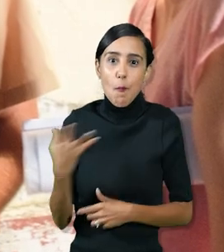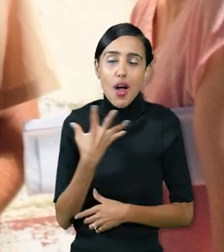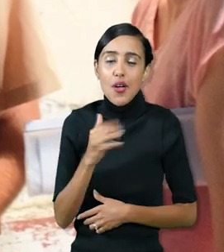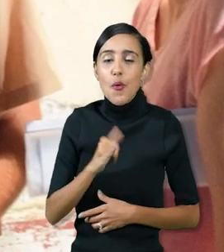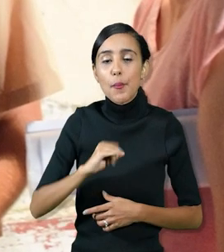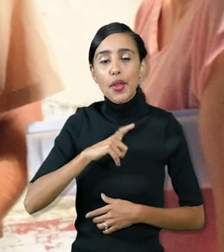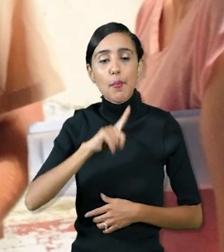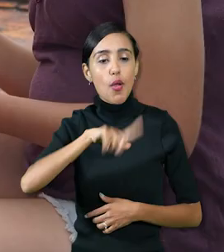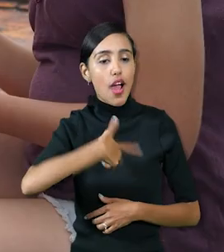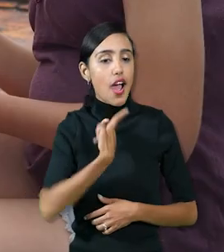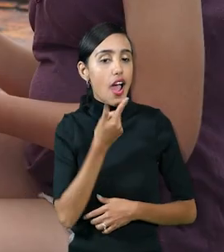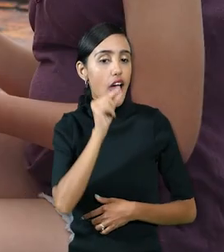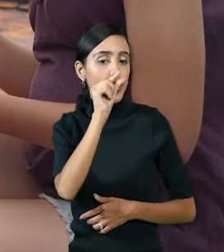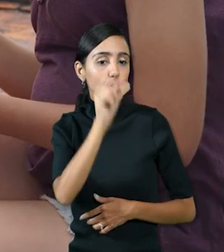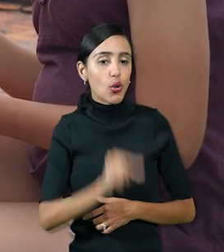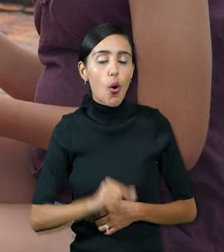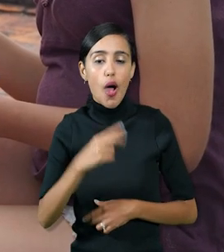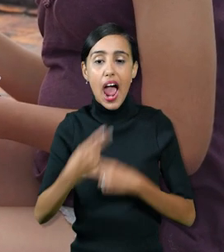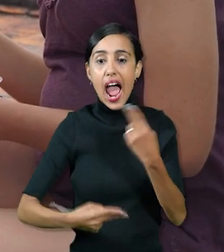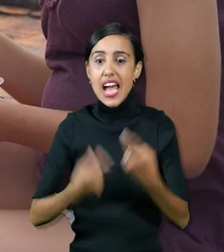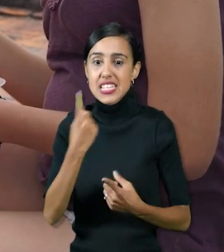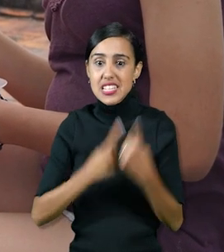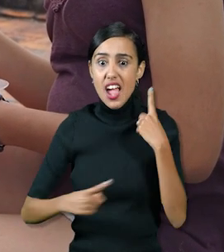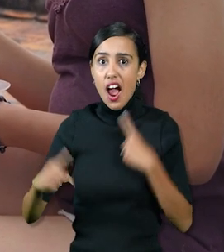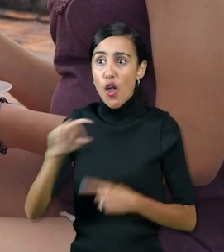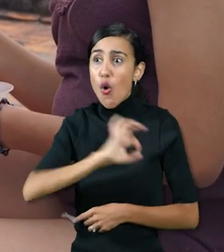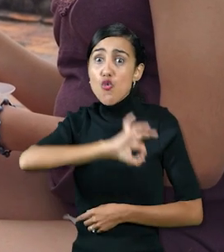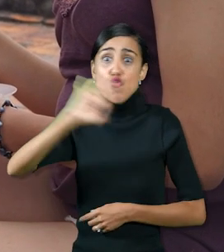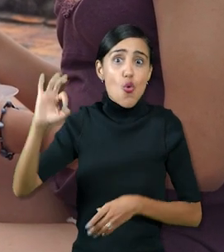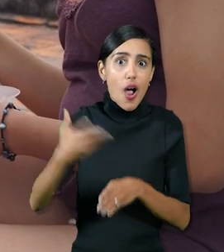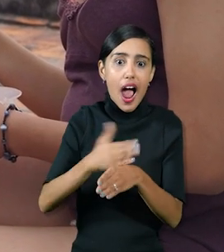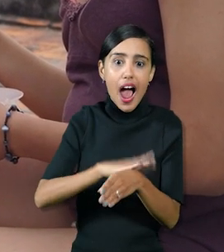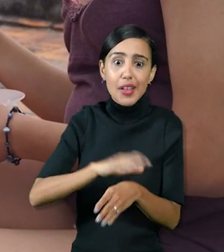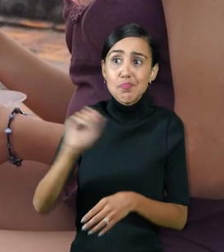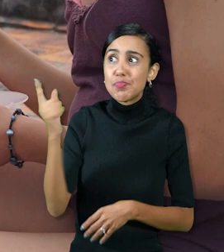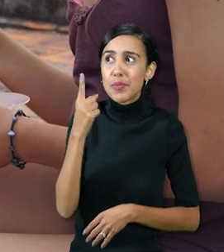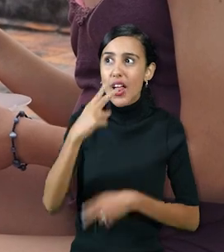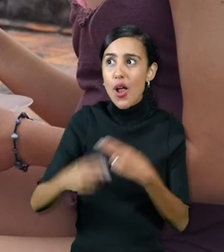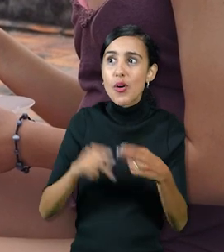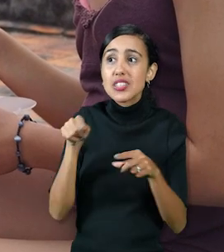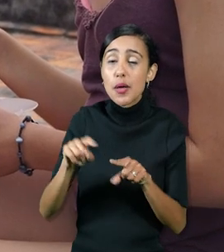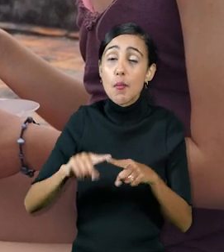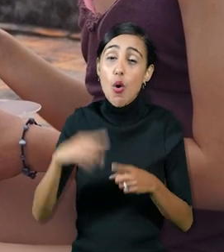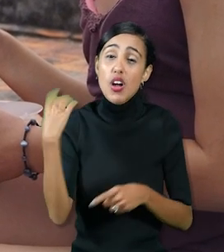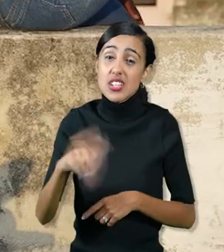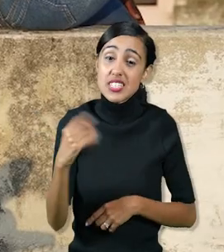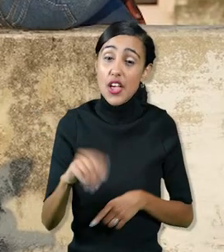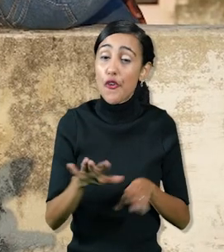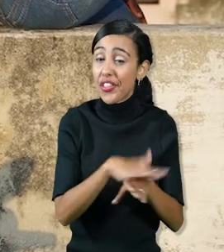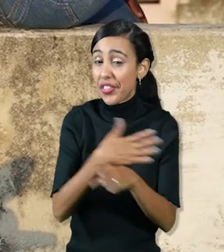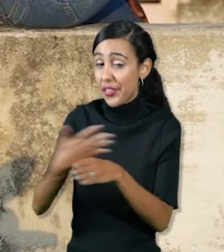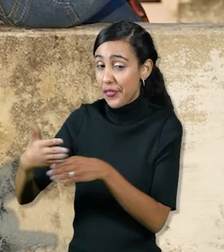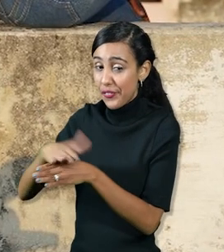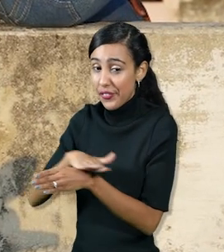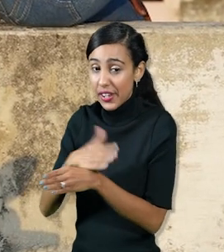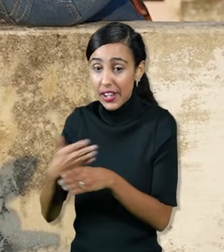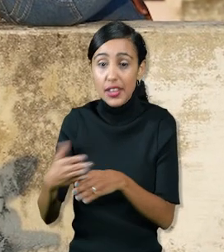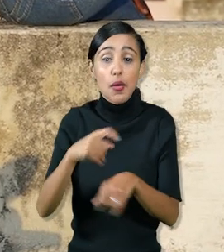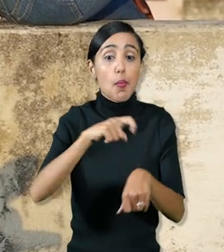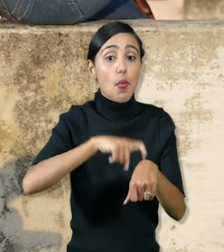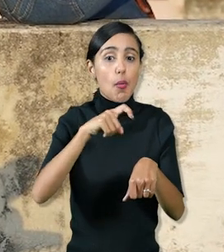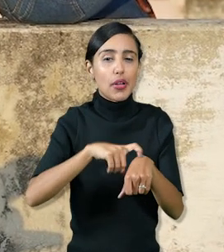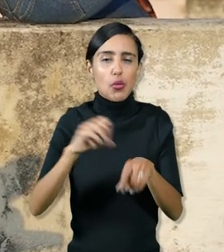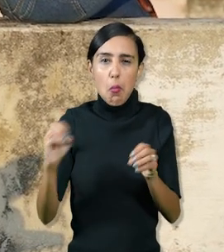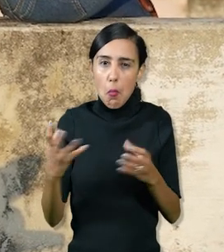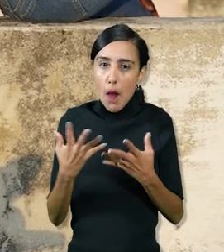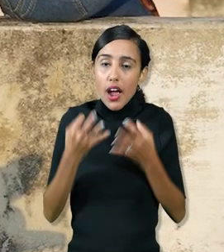un actor hace una escena como nunca la había hecho, o sea, porque los ensayos son otra cosa, ¿no? El momento de la